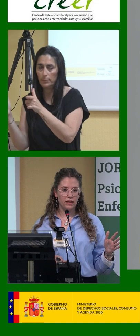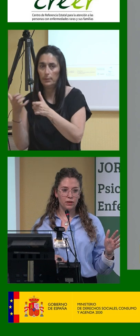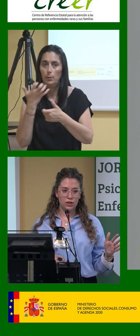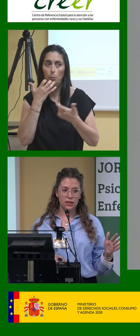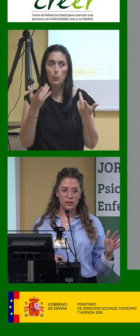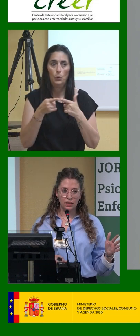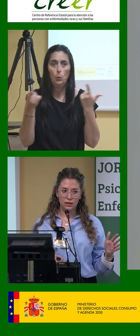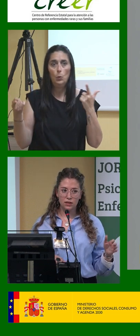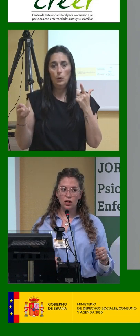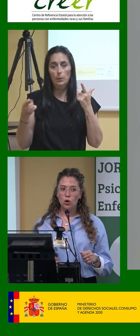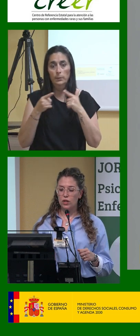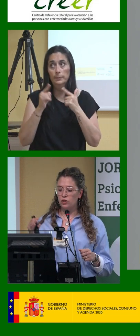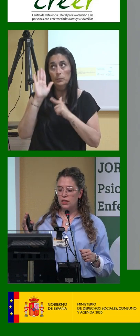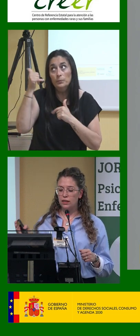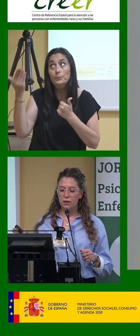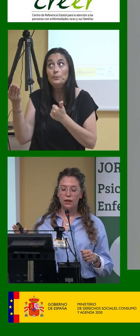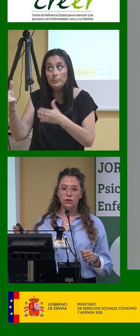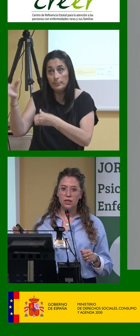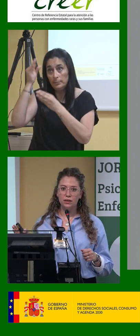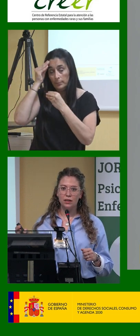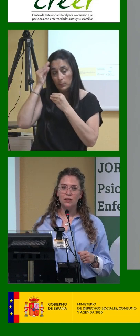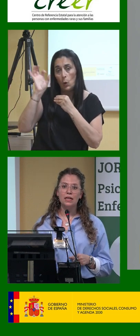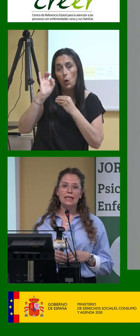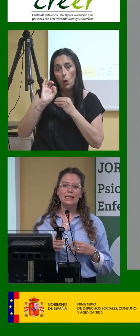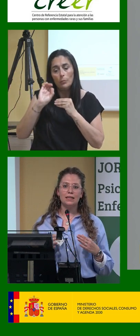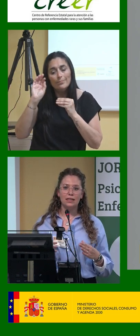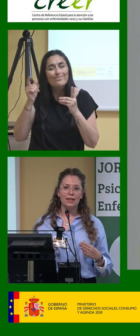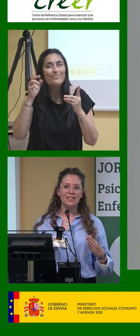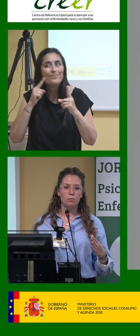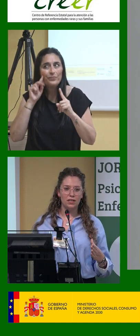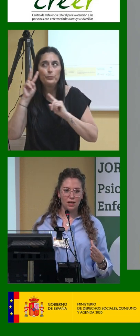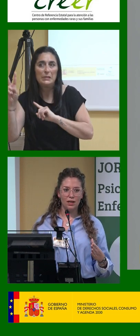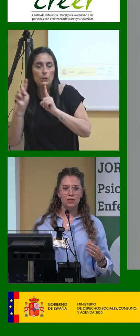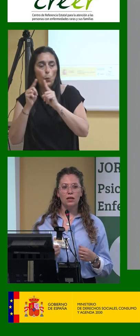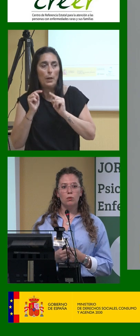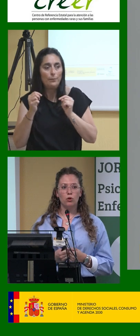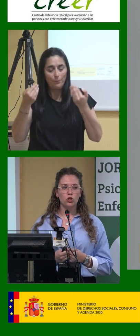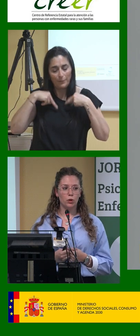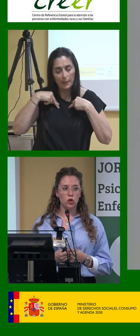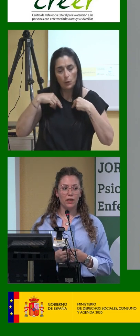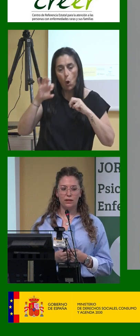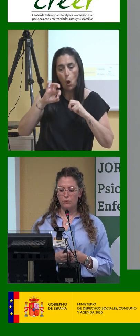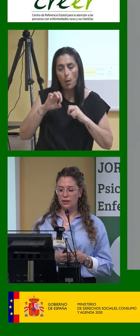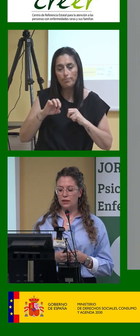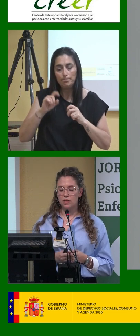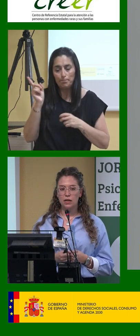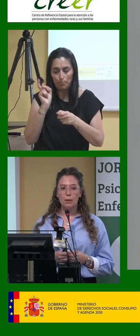cuestiones e interpretaciones externas, cuestiones e interpretaciones internas y necesidades expresadas por los propios participantes.